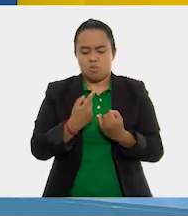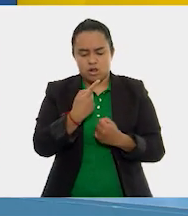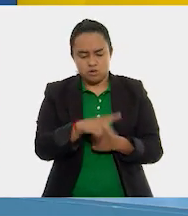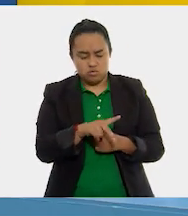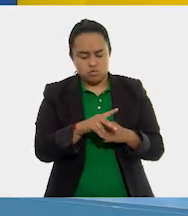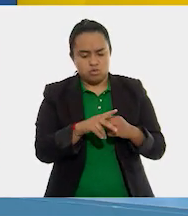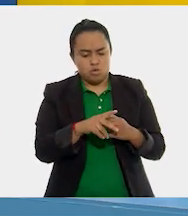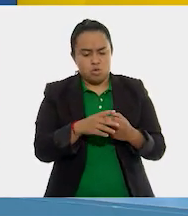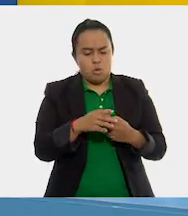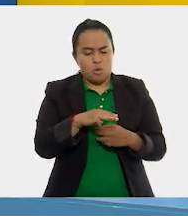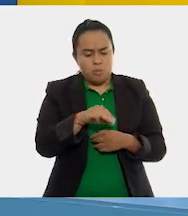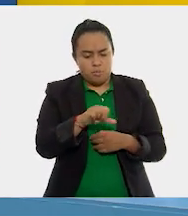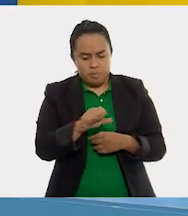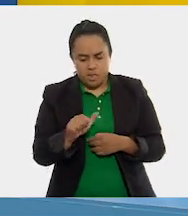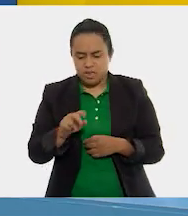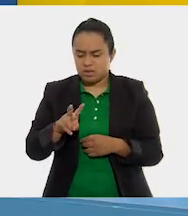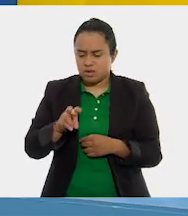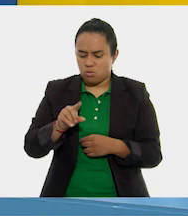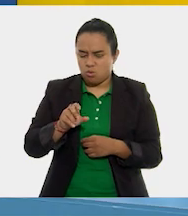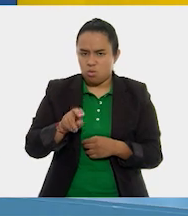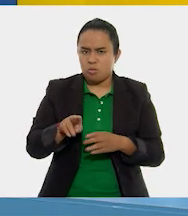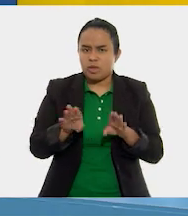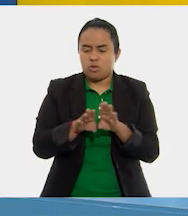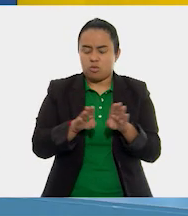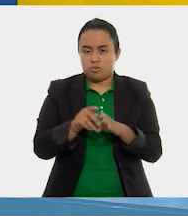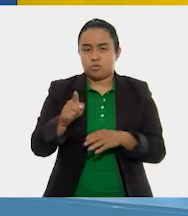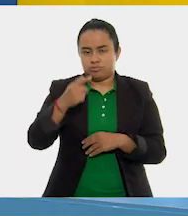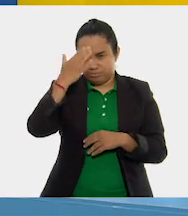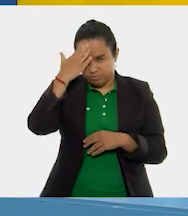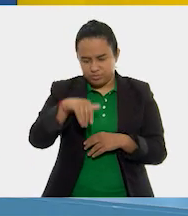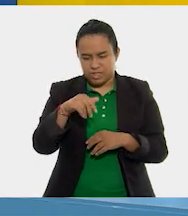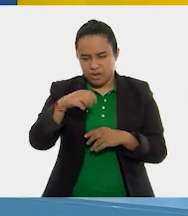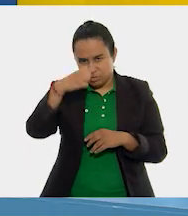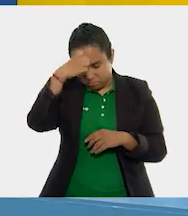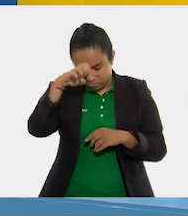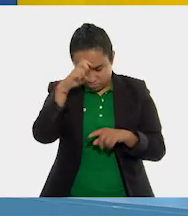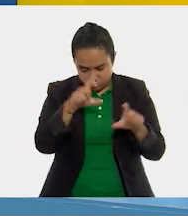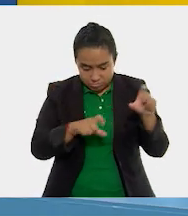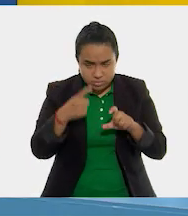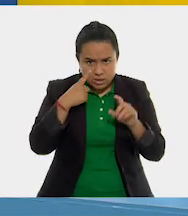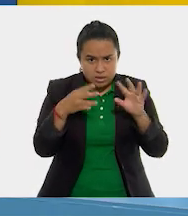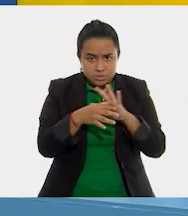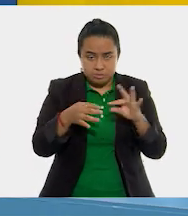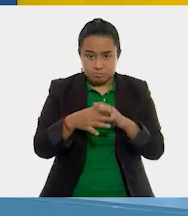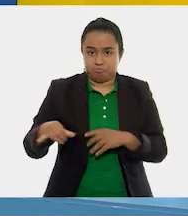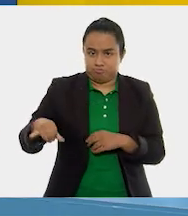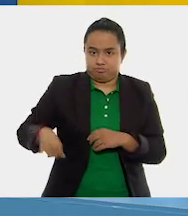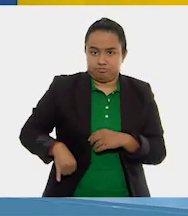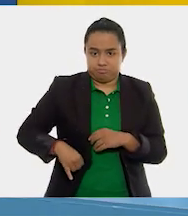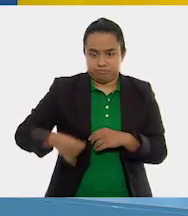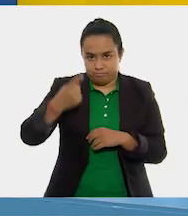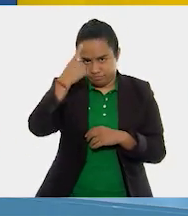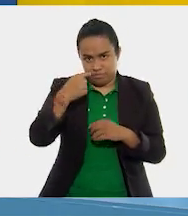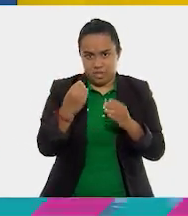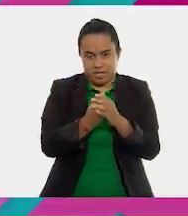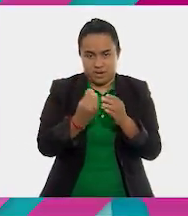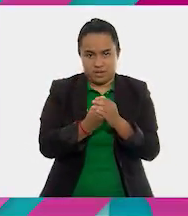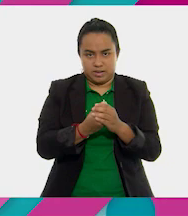en voz de la doctora Daniela Franco, experta en química, quien nos compartirá información muy interesante para nuestra